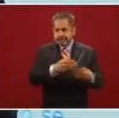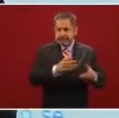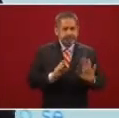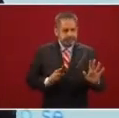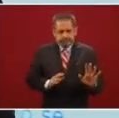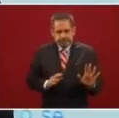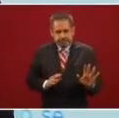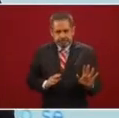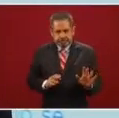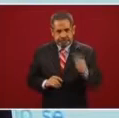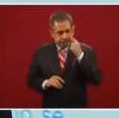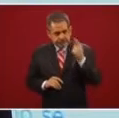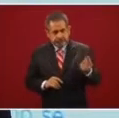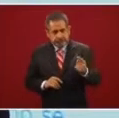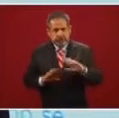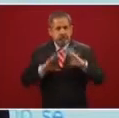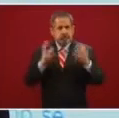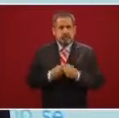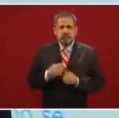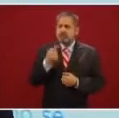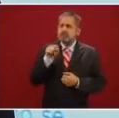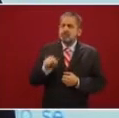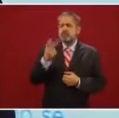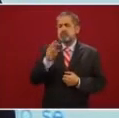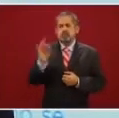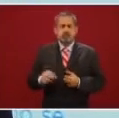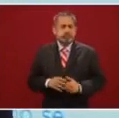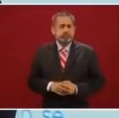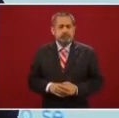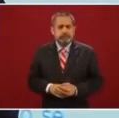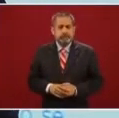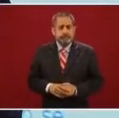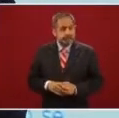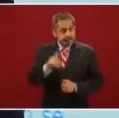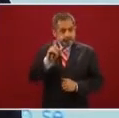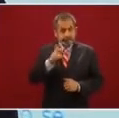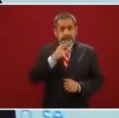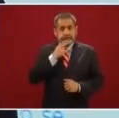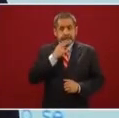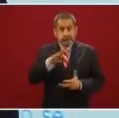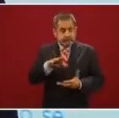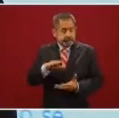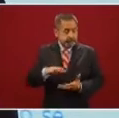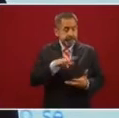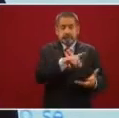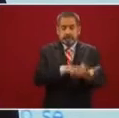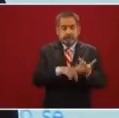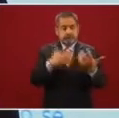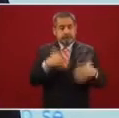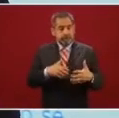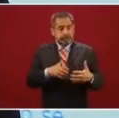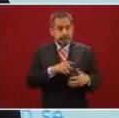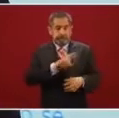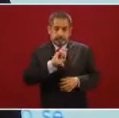pero si ustedes lo hacen de manera global da 0.2%. Esta agua que se utilizaría, se le pide a la empresa que